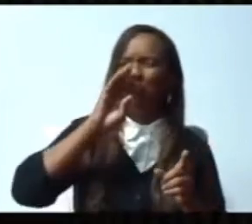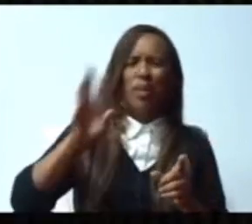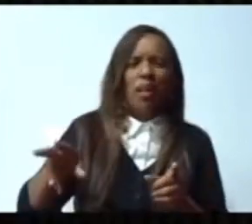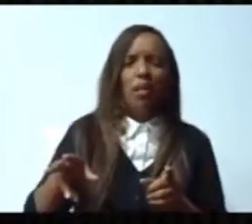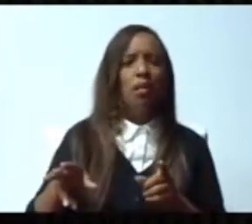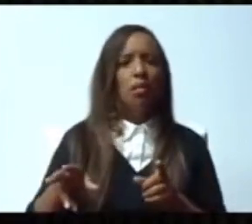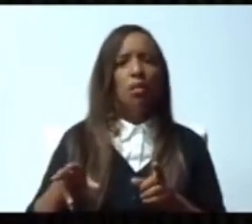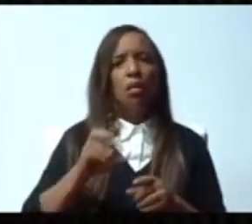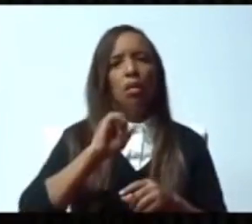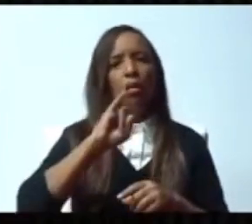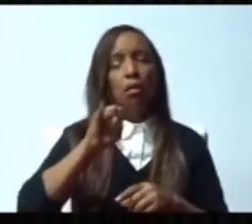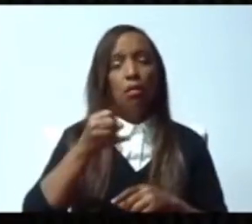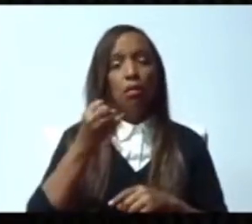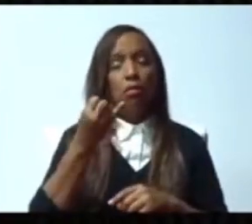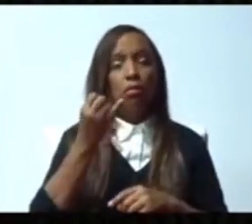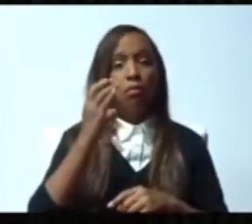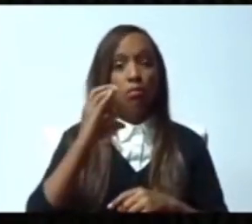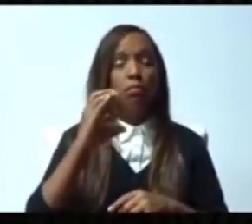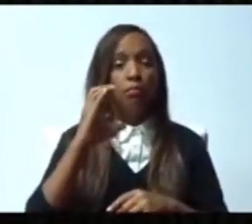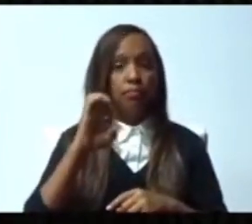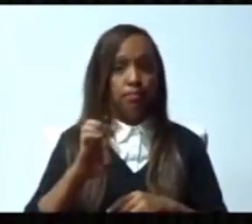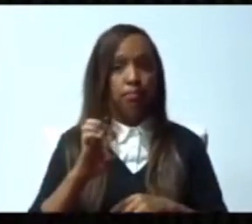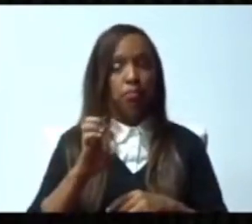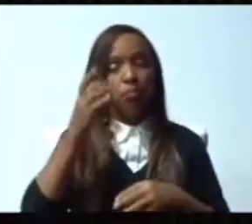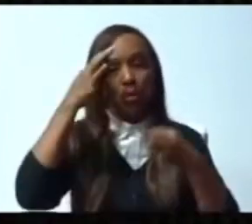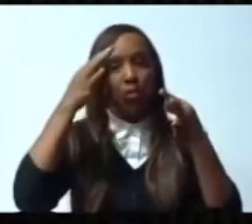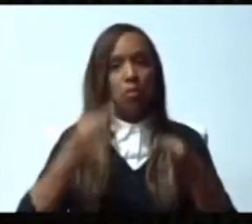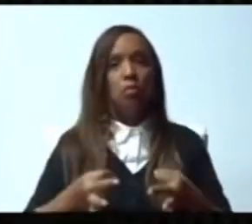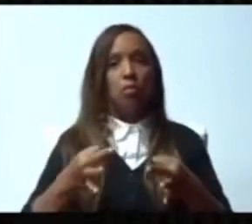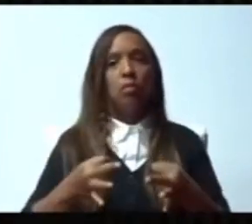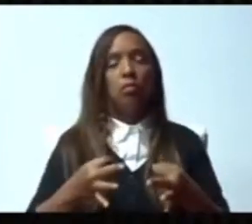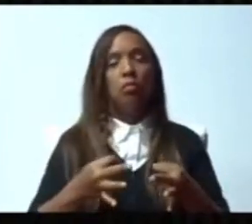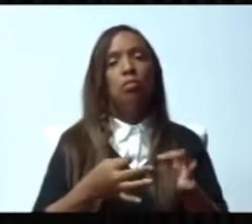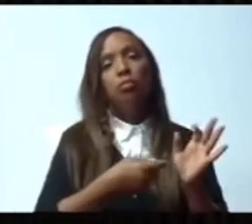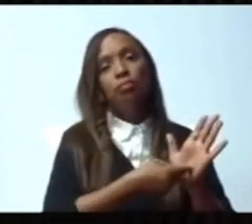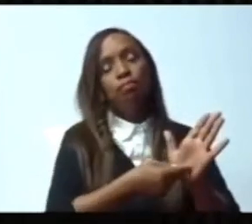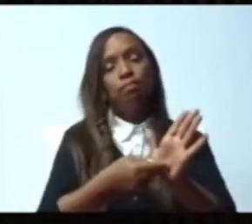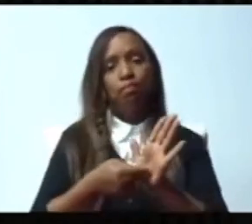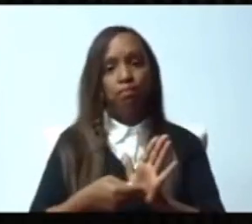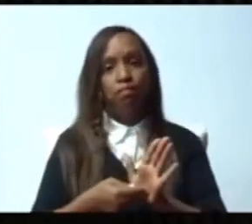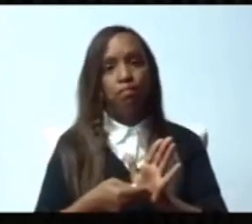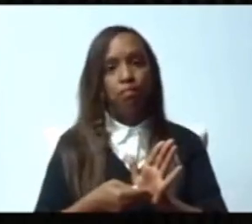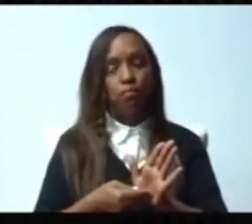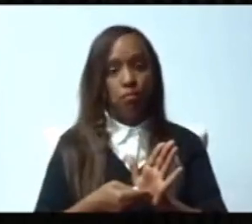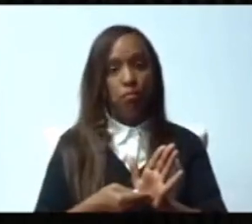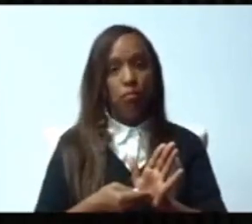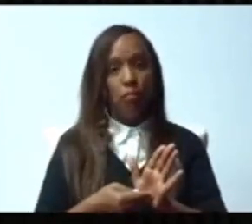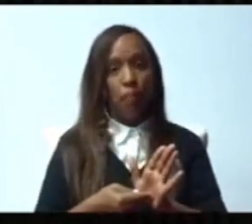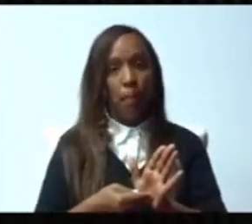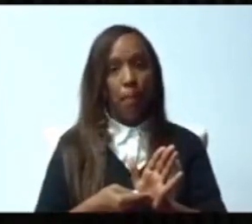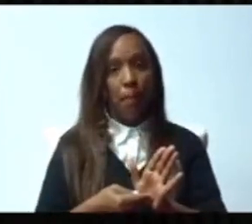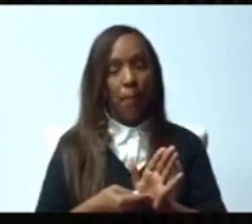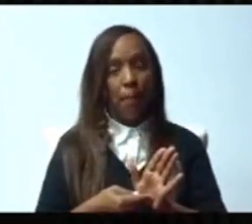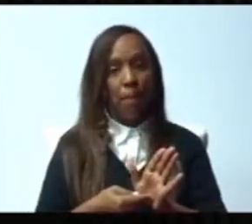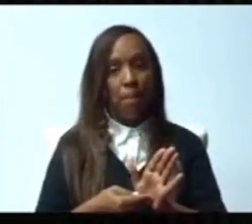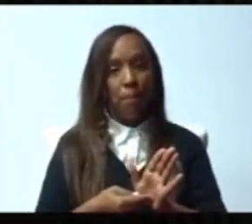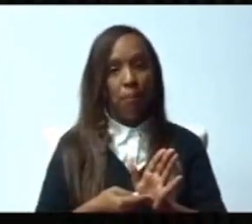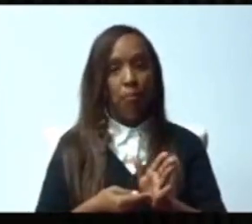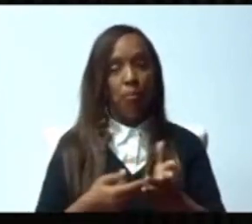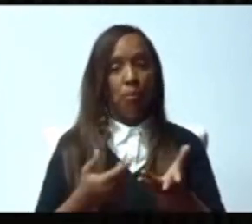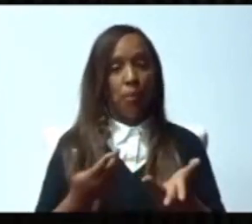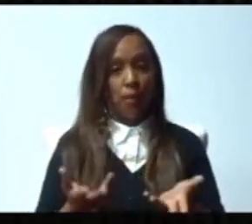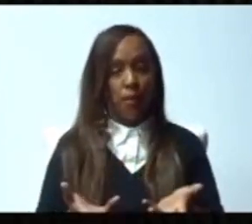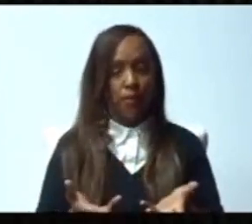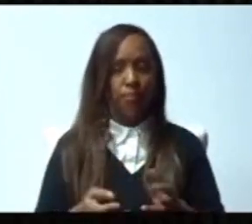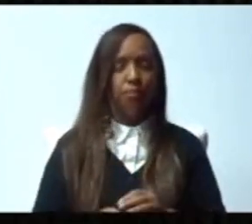derecho consagrado en nuestra Constitución que es la libre asociación y la autorregulación que tienen los partidos como